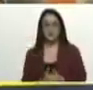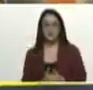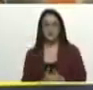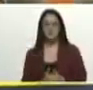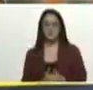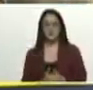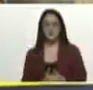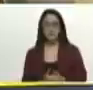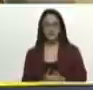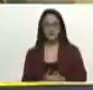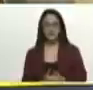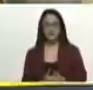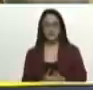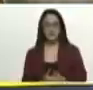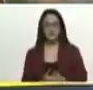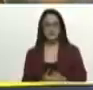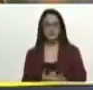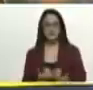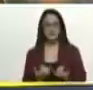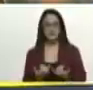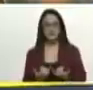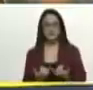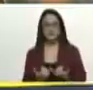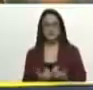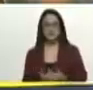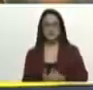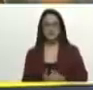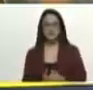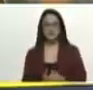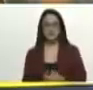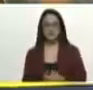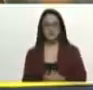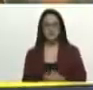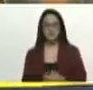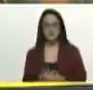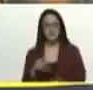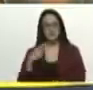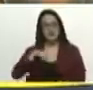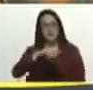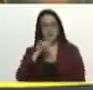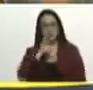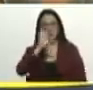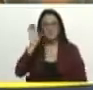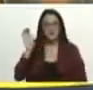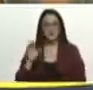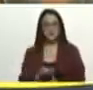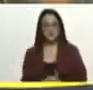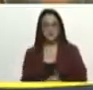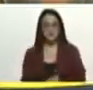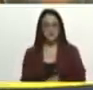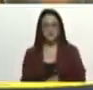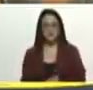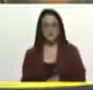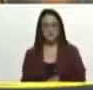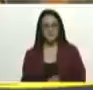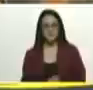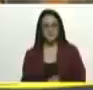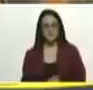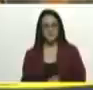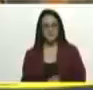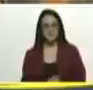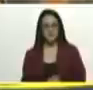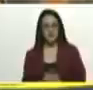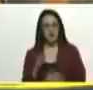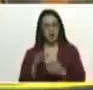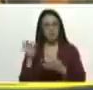hacer comercio en las monedas de nuestros países. Creo que son